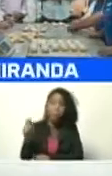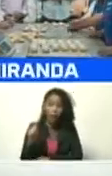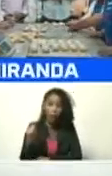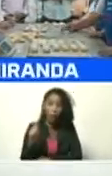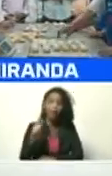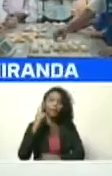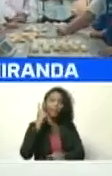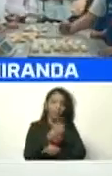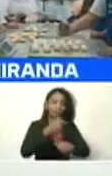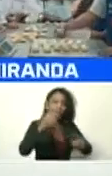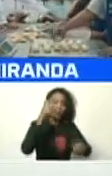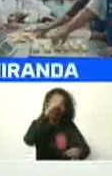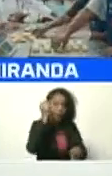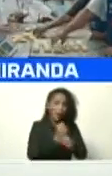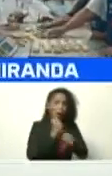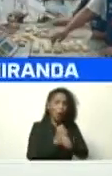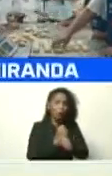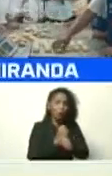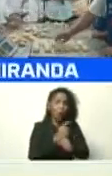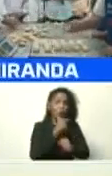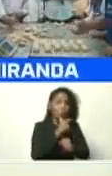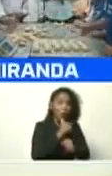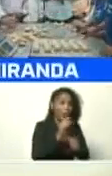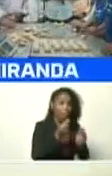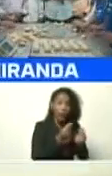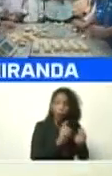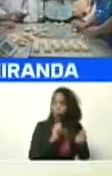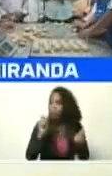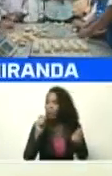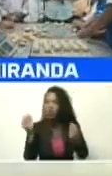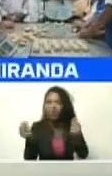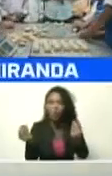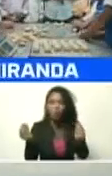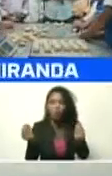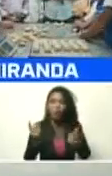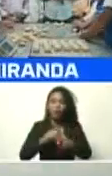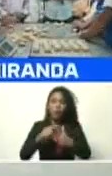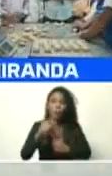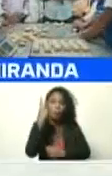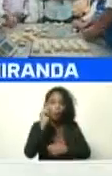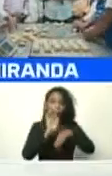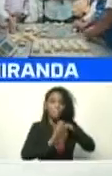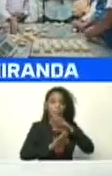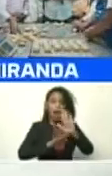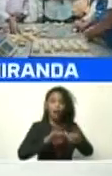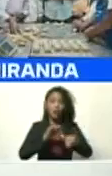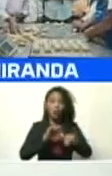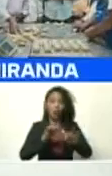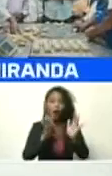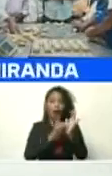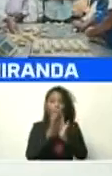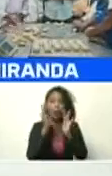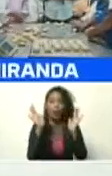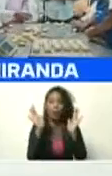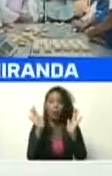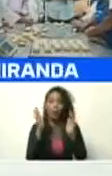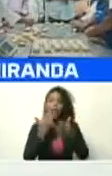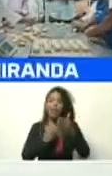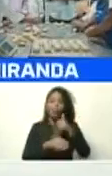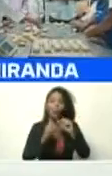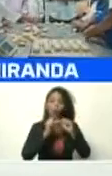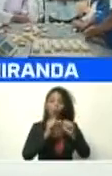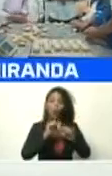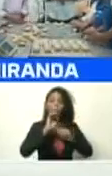puedo pagar lo que no tengo, pero lo vamos a recuperar. Ya dimos un primer paso ahorita, en abril, y vamos a seguir